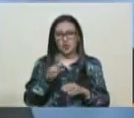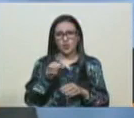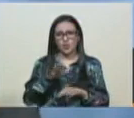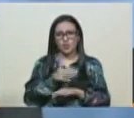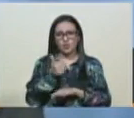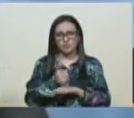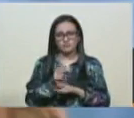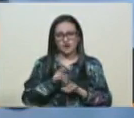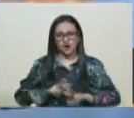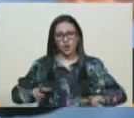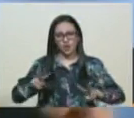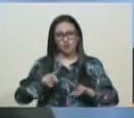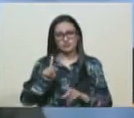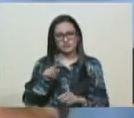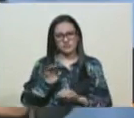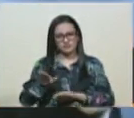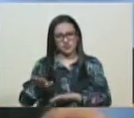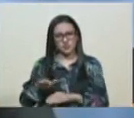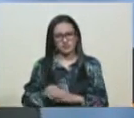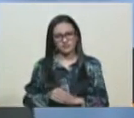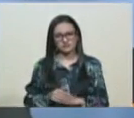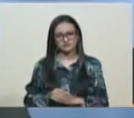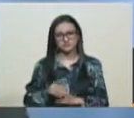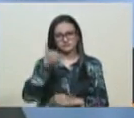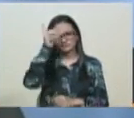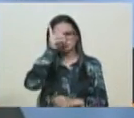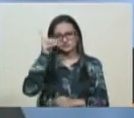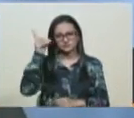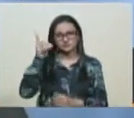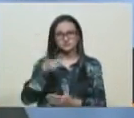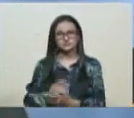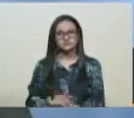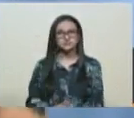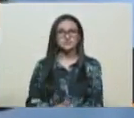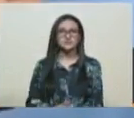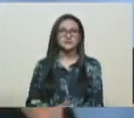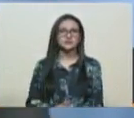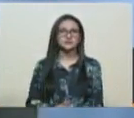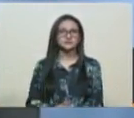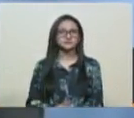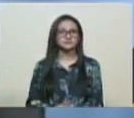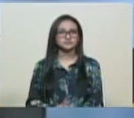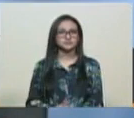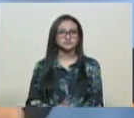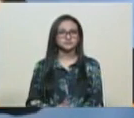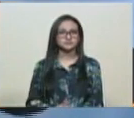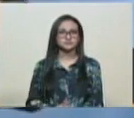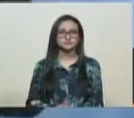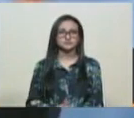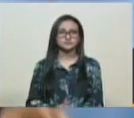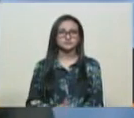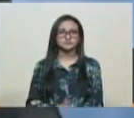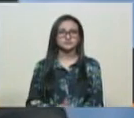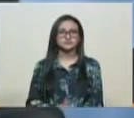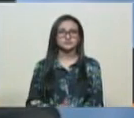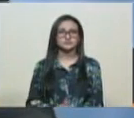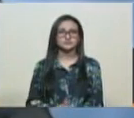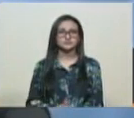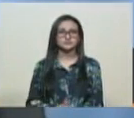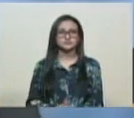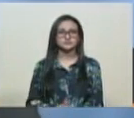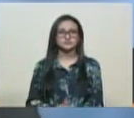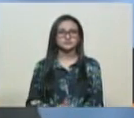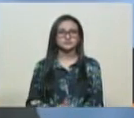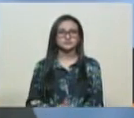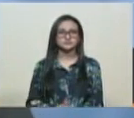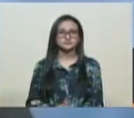Unidas. President Trump ignores the international law. He pretends to rule the world and he doesn't